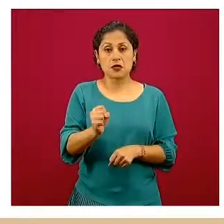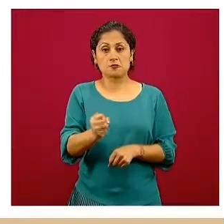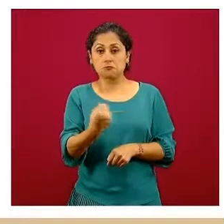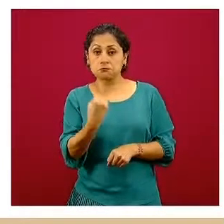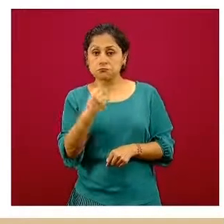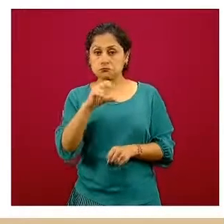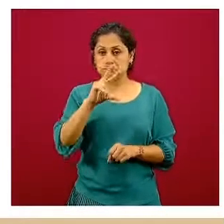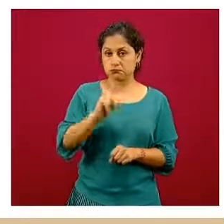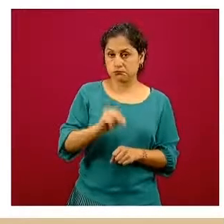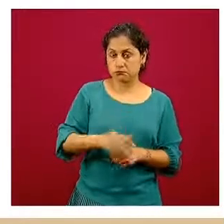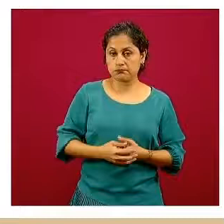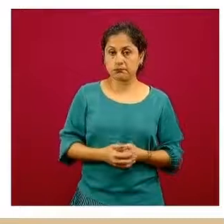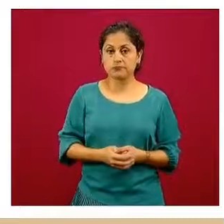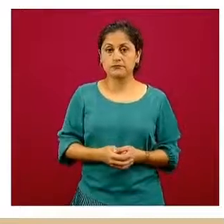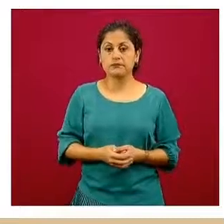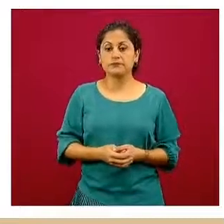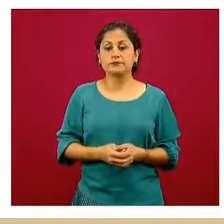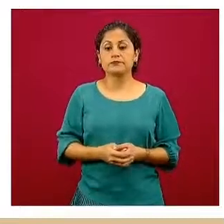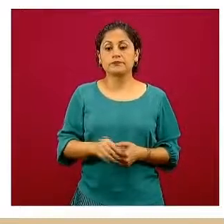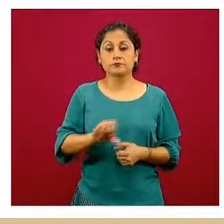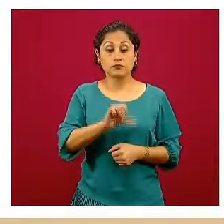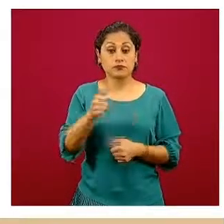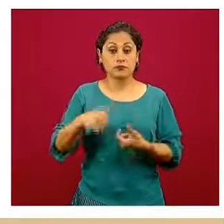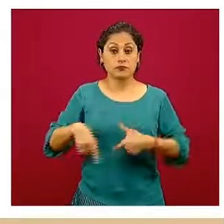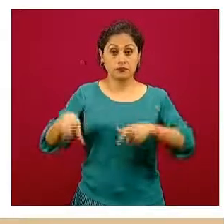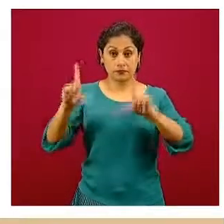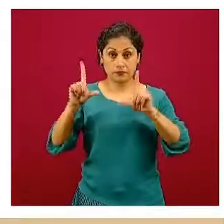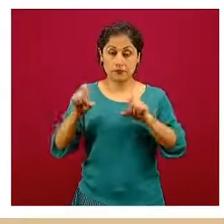confirmadas. Veamos la siguiente diapositiva, que es la